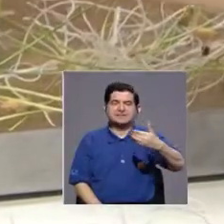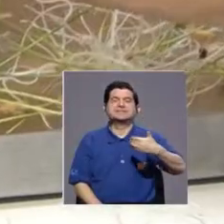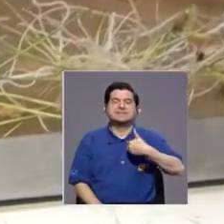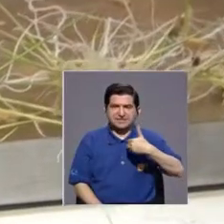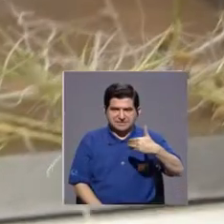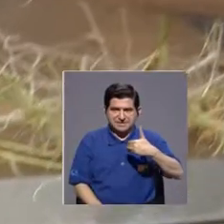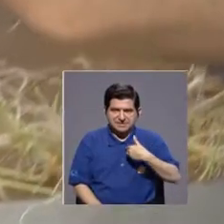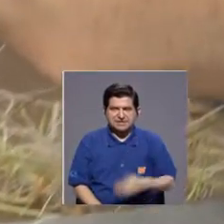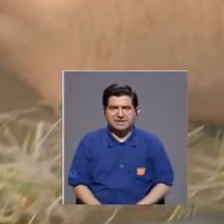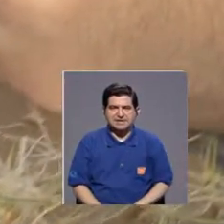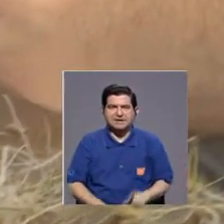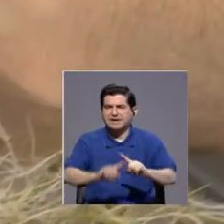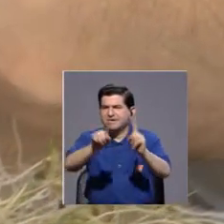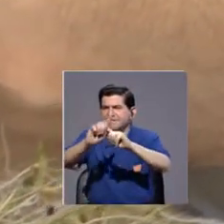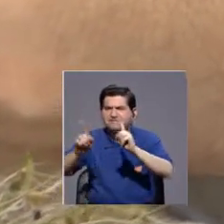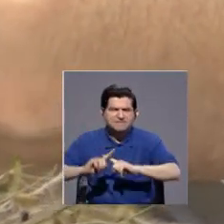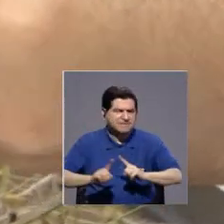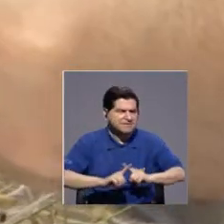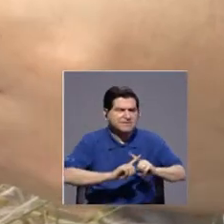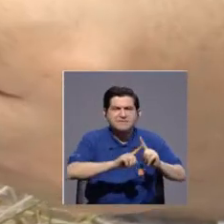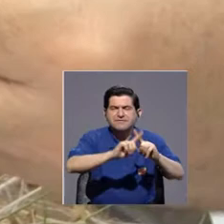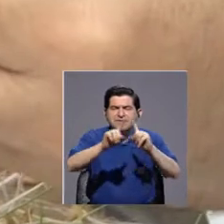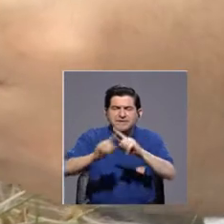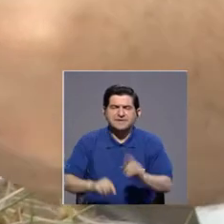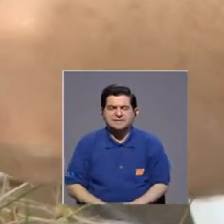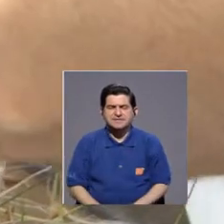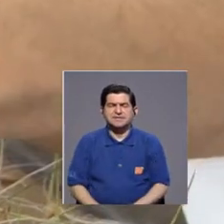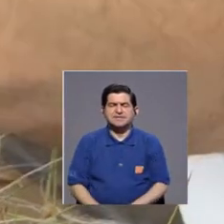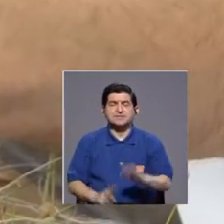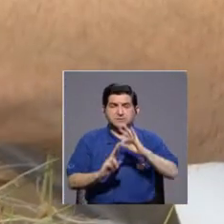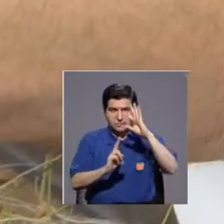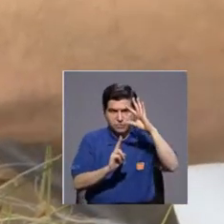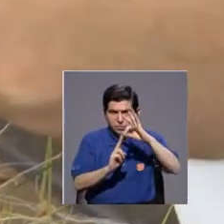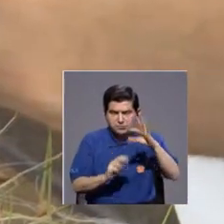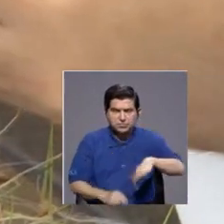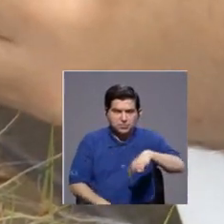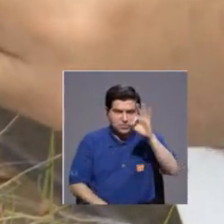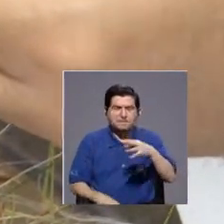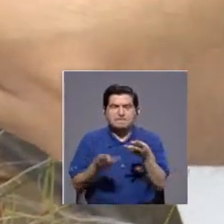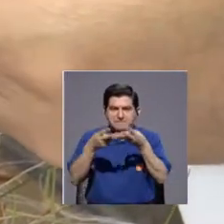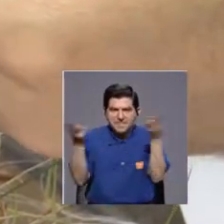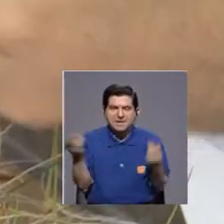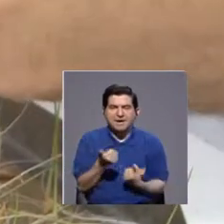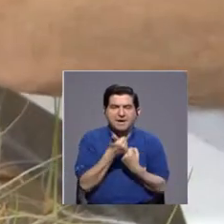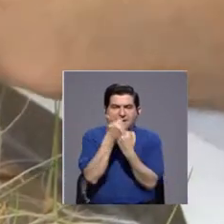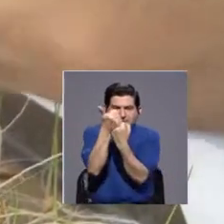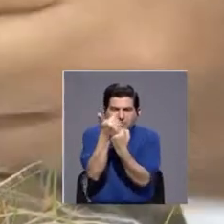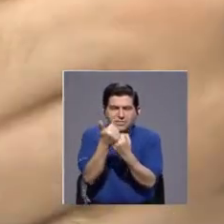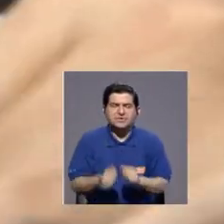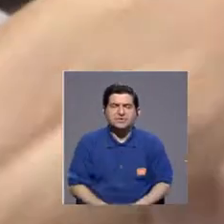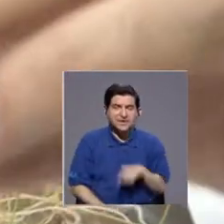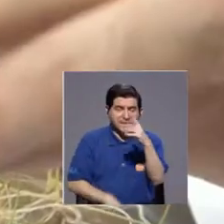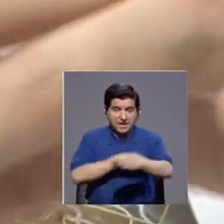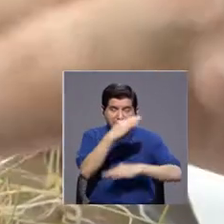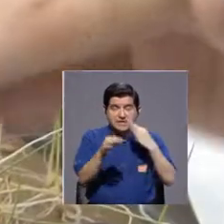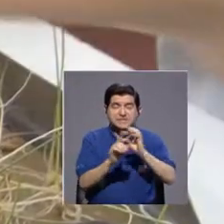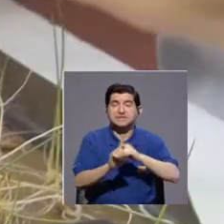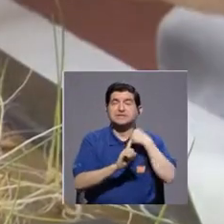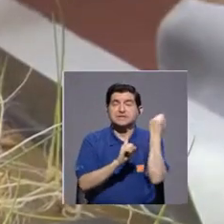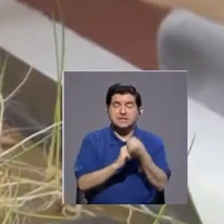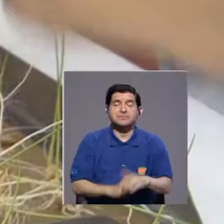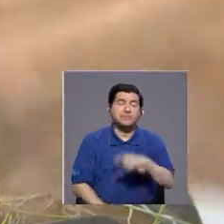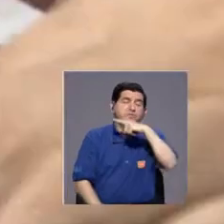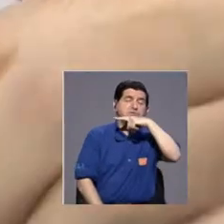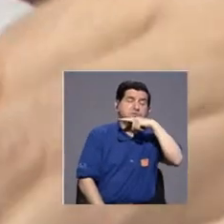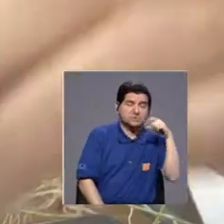con varias diversidad para poder seleccionar materiales que ayuden a soportar este tipo de factores ya sea